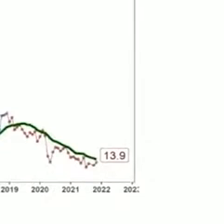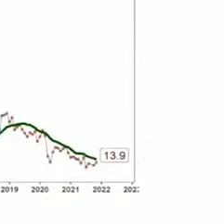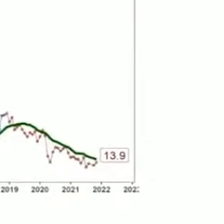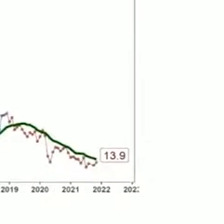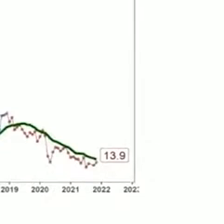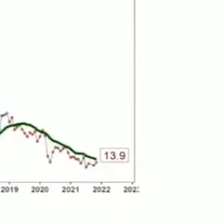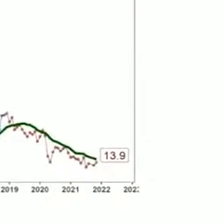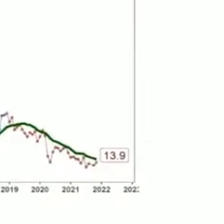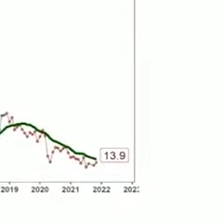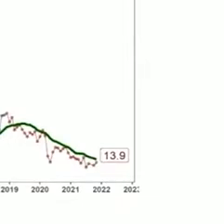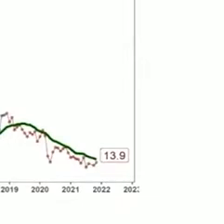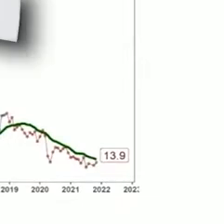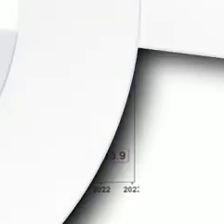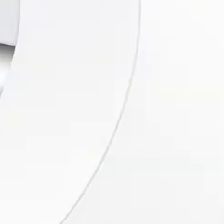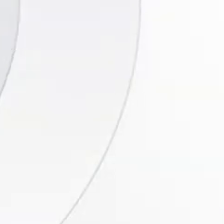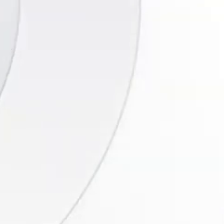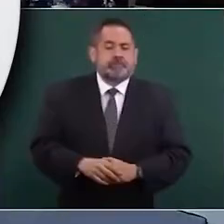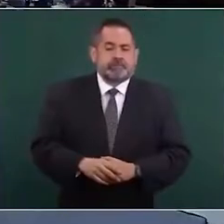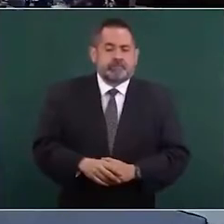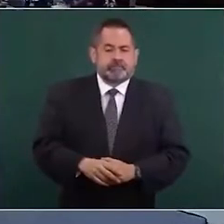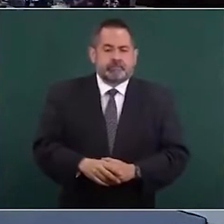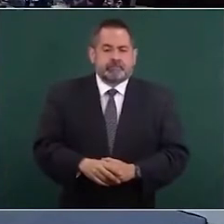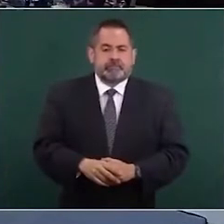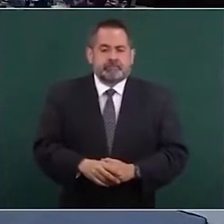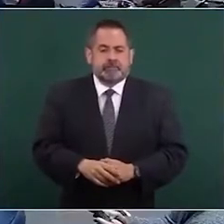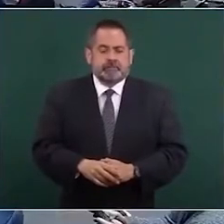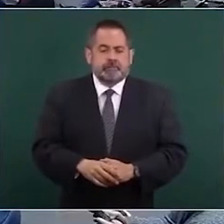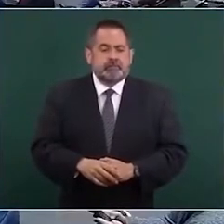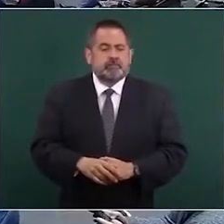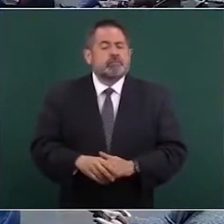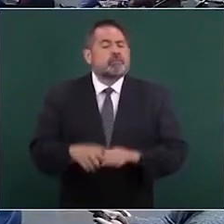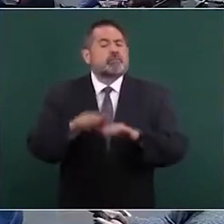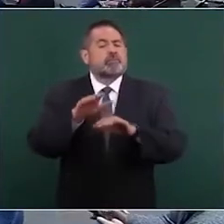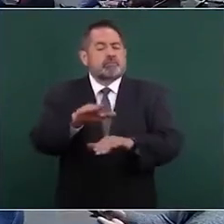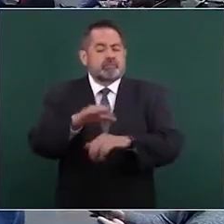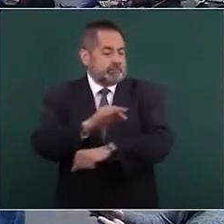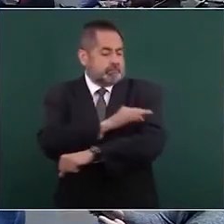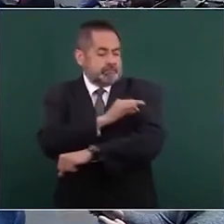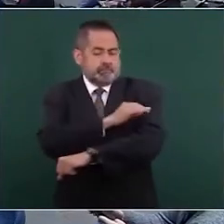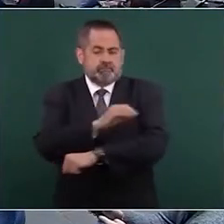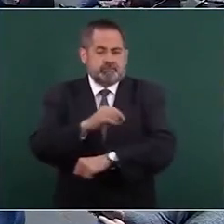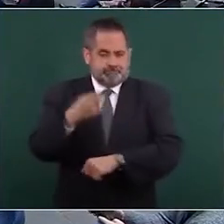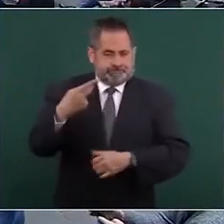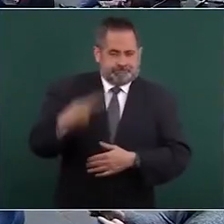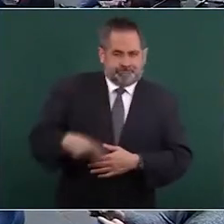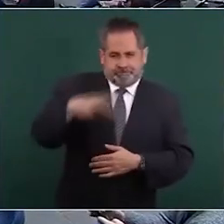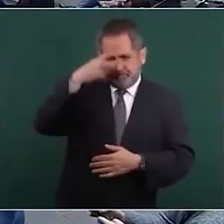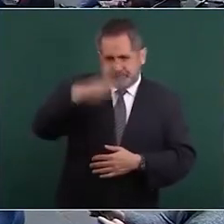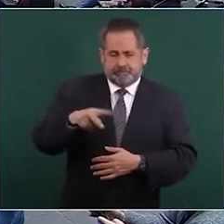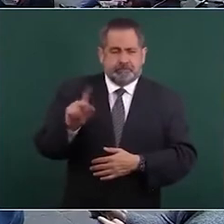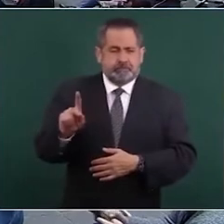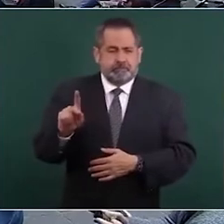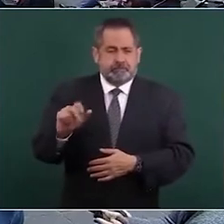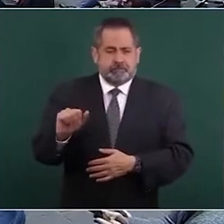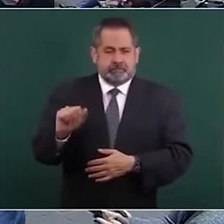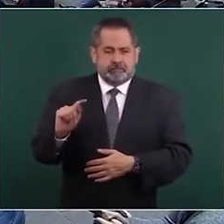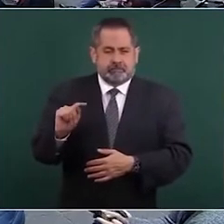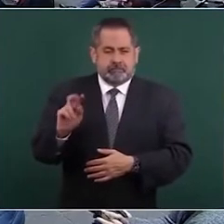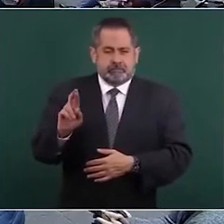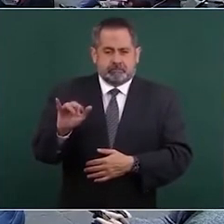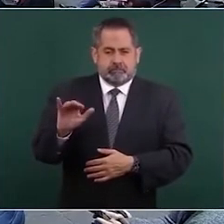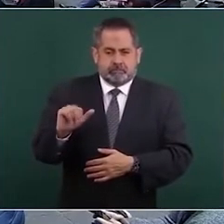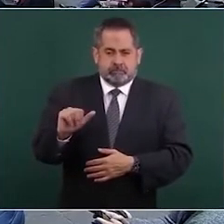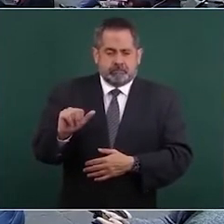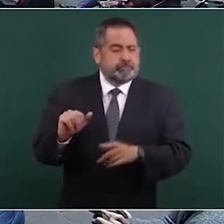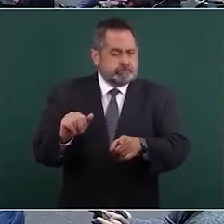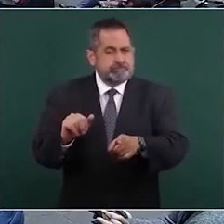reducción significativa desde que entramos. Acerca de la vacuna patria, van avanzando. Ese es el informe que